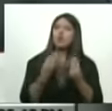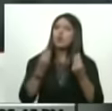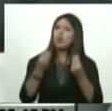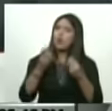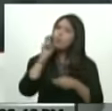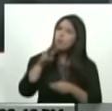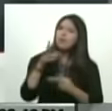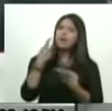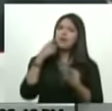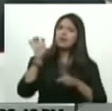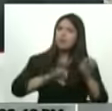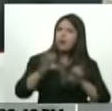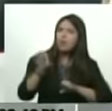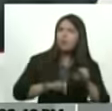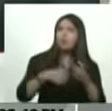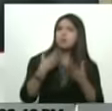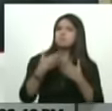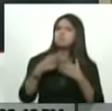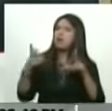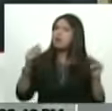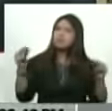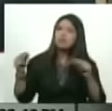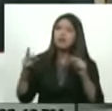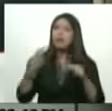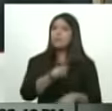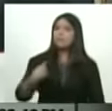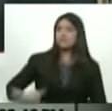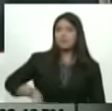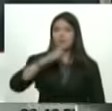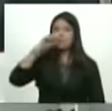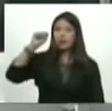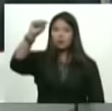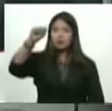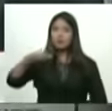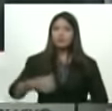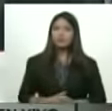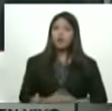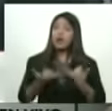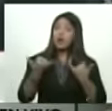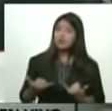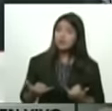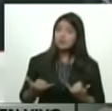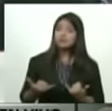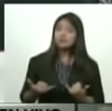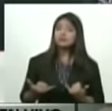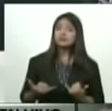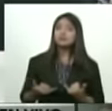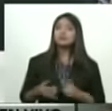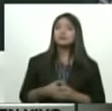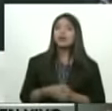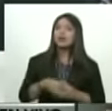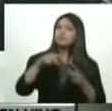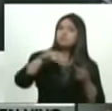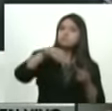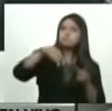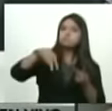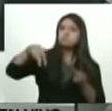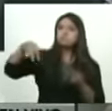cómo evalúan, ¿no?, el diálogo del presidente Nicolás Maduro. Ahorita se va por toda la mesa y por